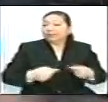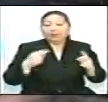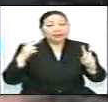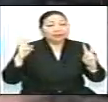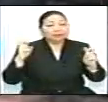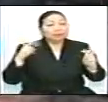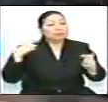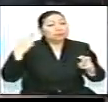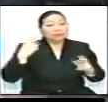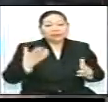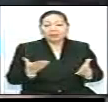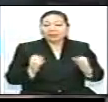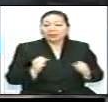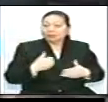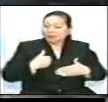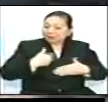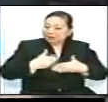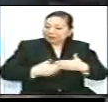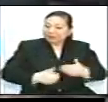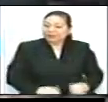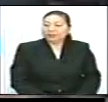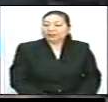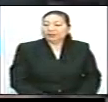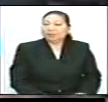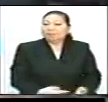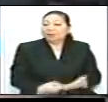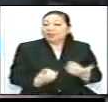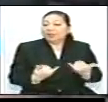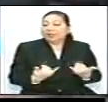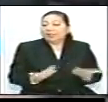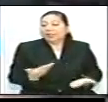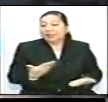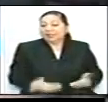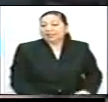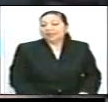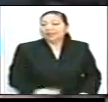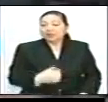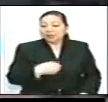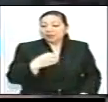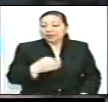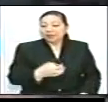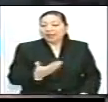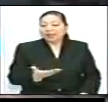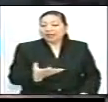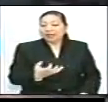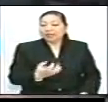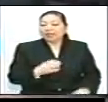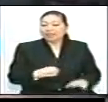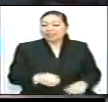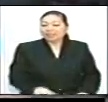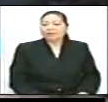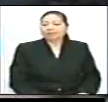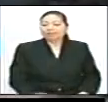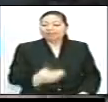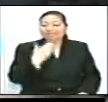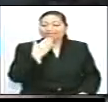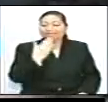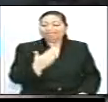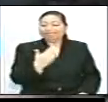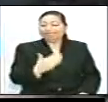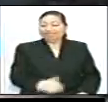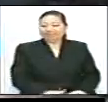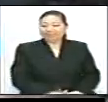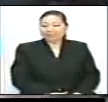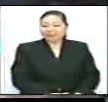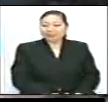político y sigamos avanzando. Porque acá yo estoy convencido que hay gente que quiere hacerlo. Gracias, presidente.